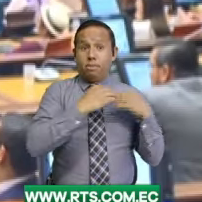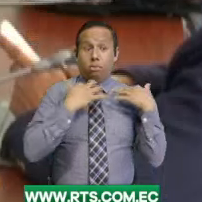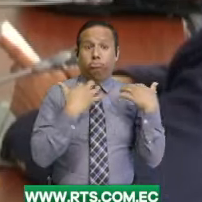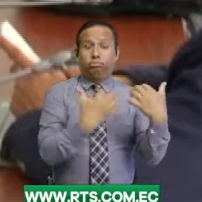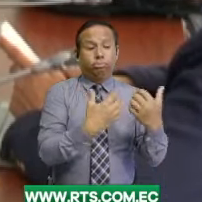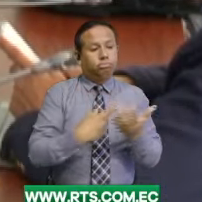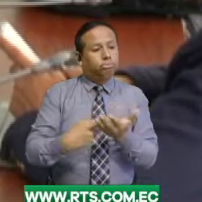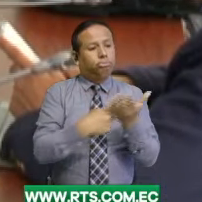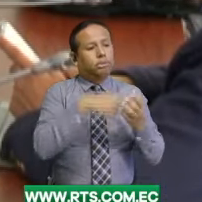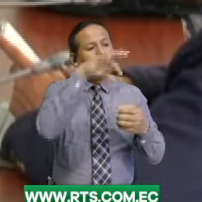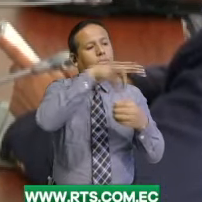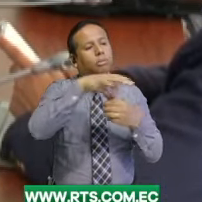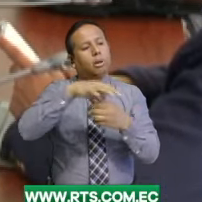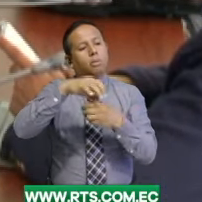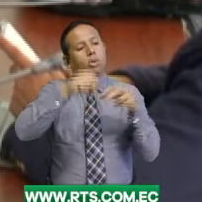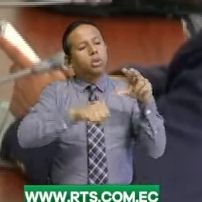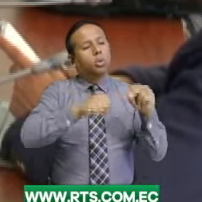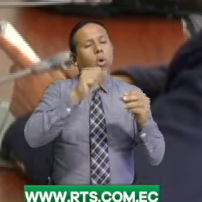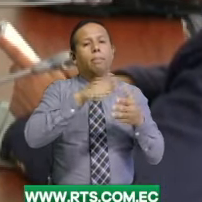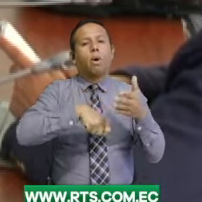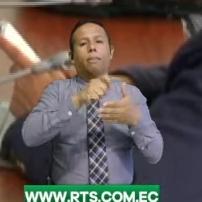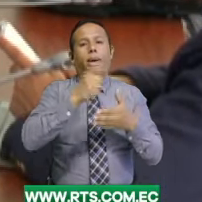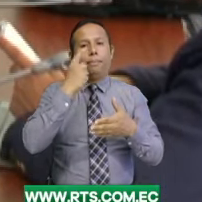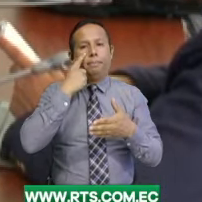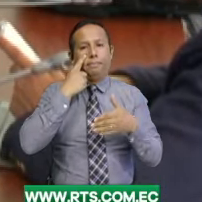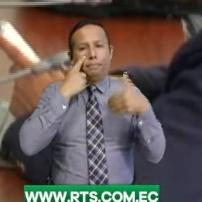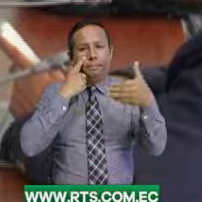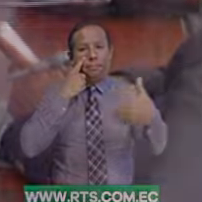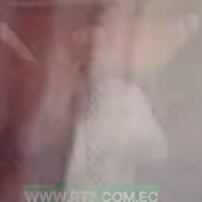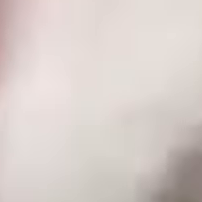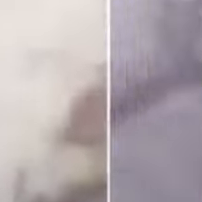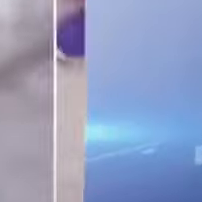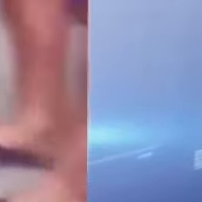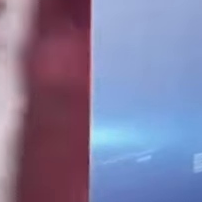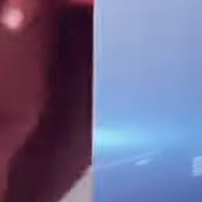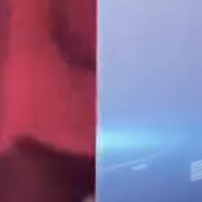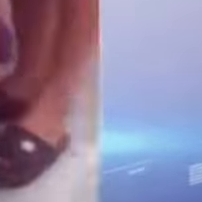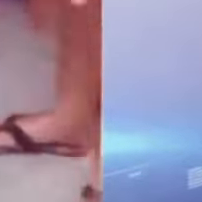ley, informó Álvaro Terán.